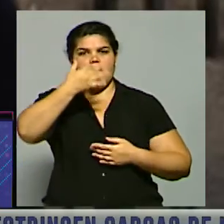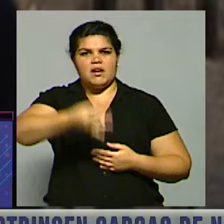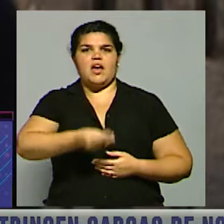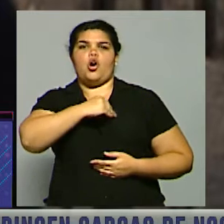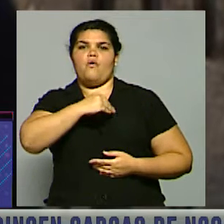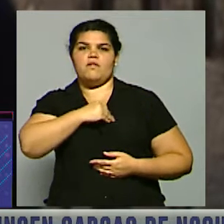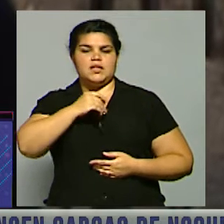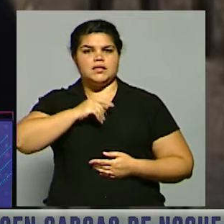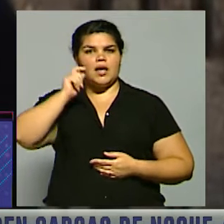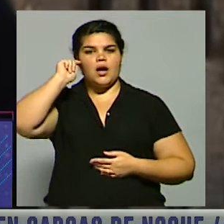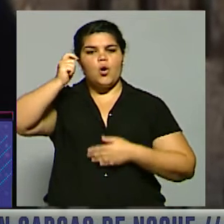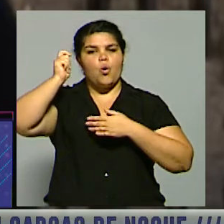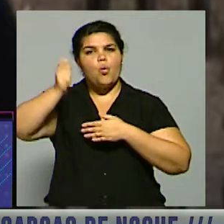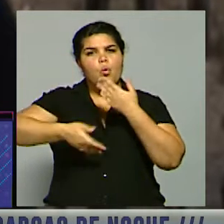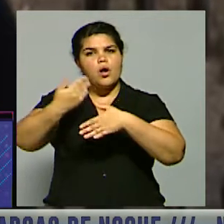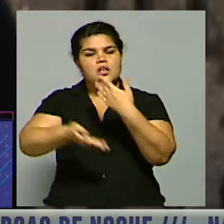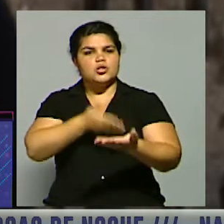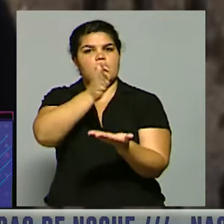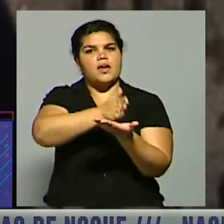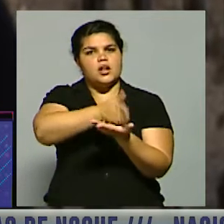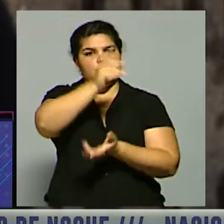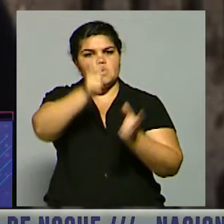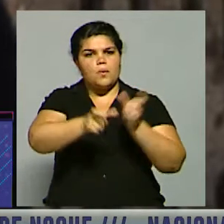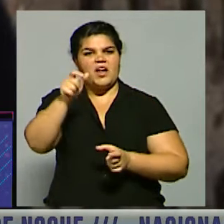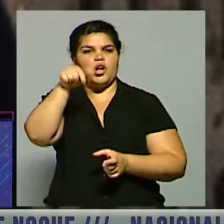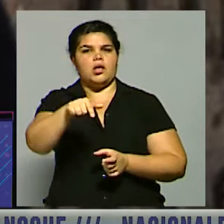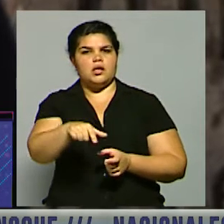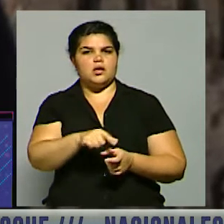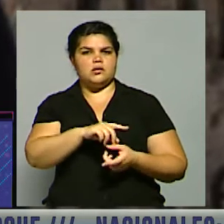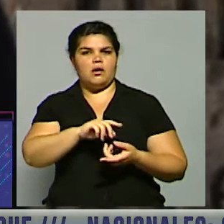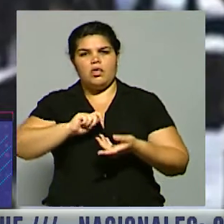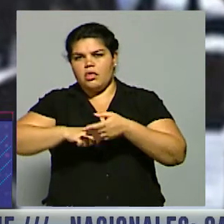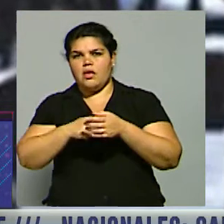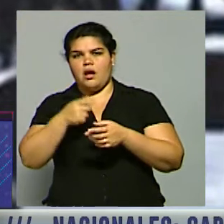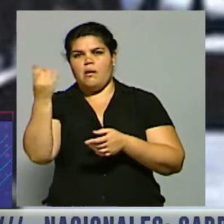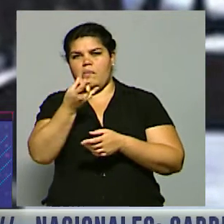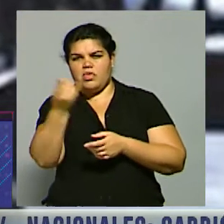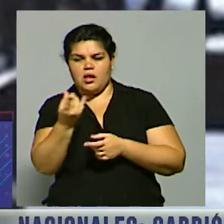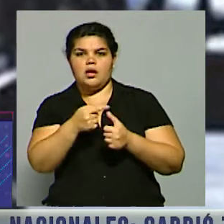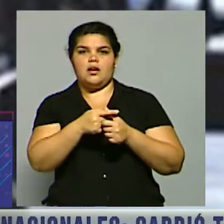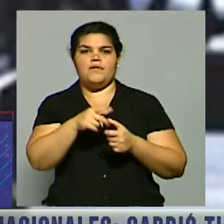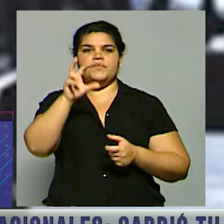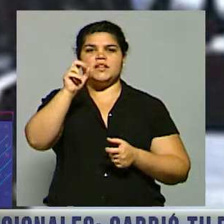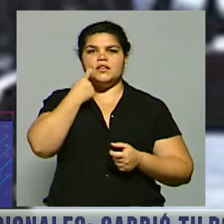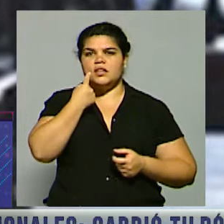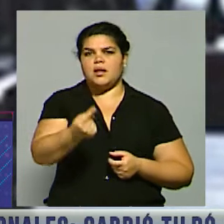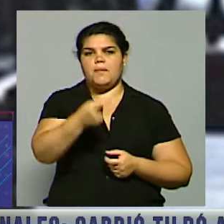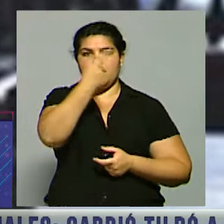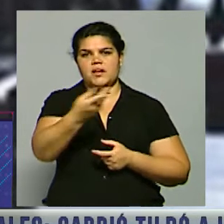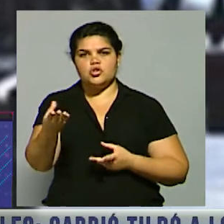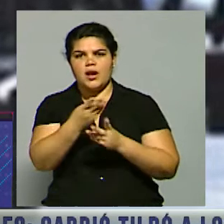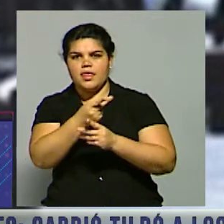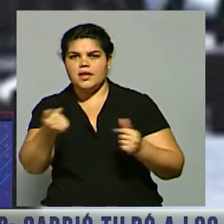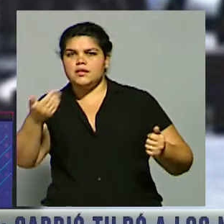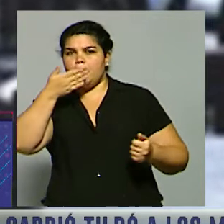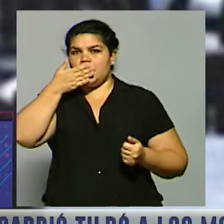los derechos humanos, diciendo que los derechos humanos son un curro, diciendo que no son 30.000 los desaparecidos y cuestiones como